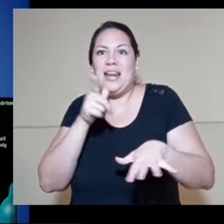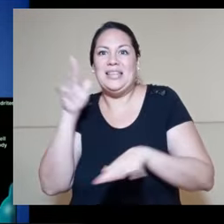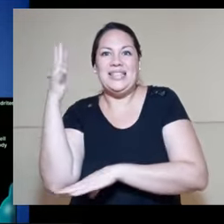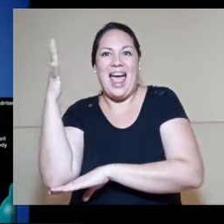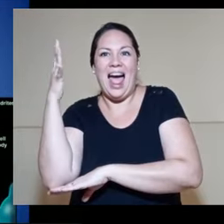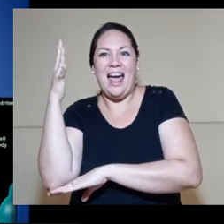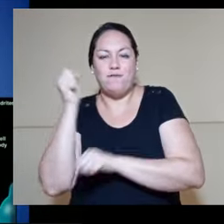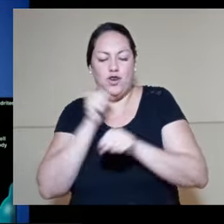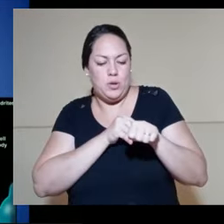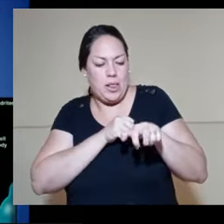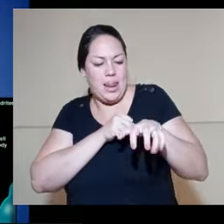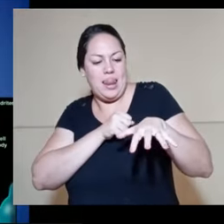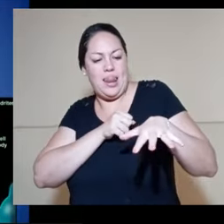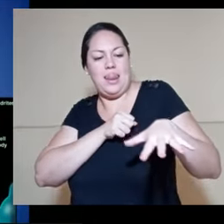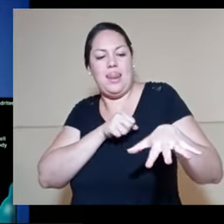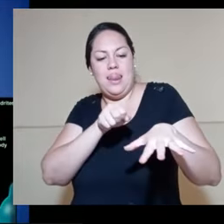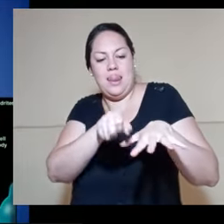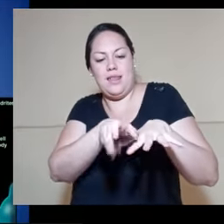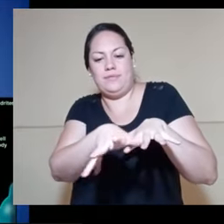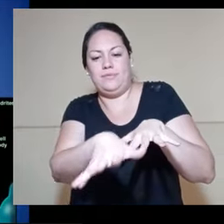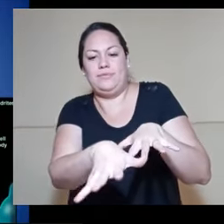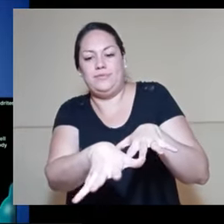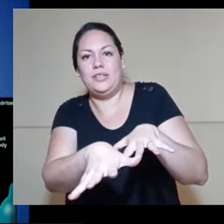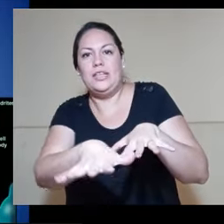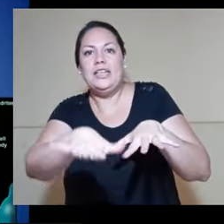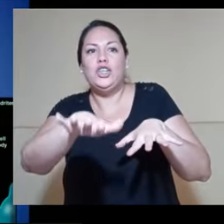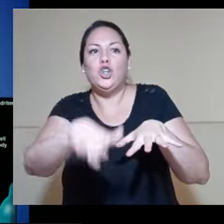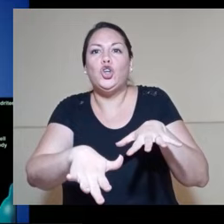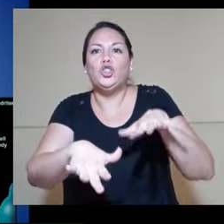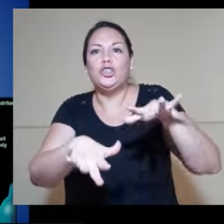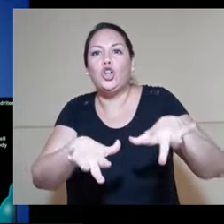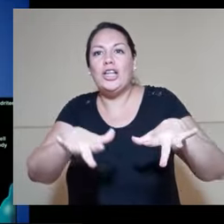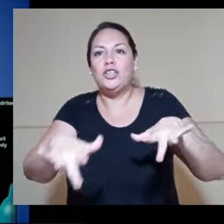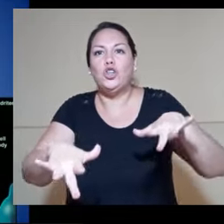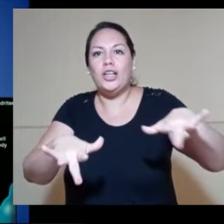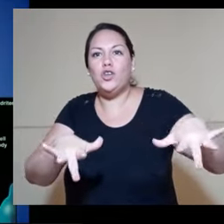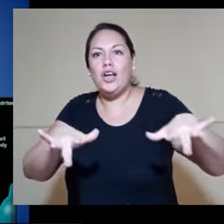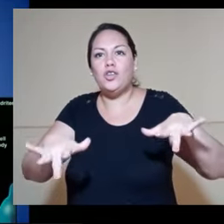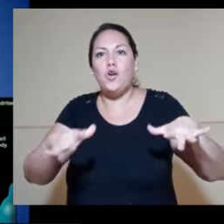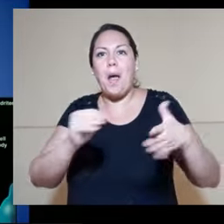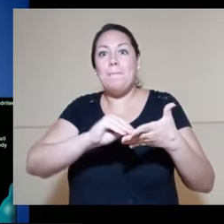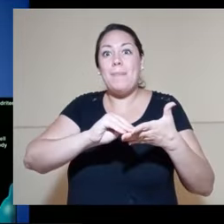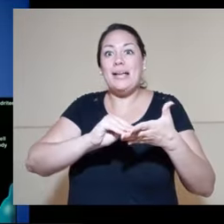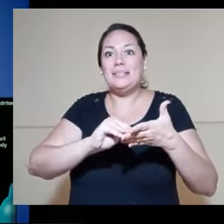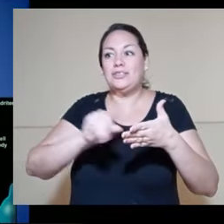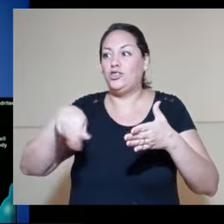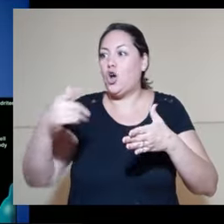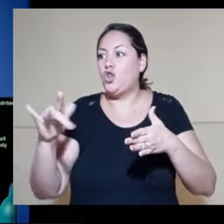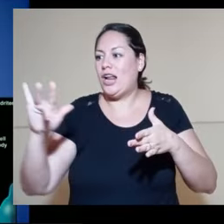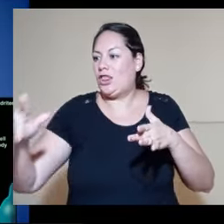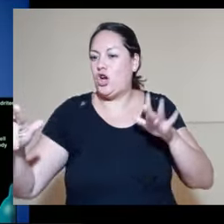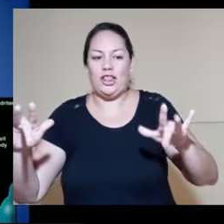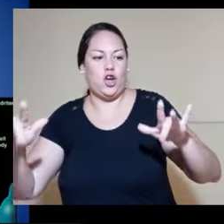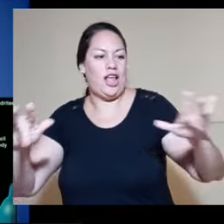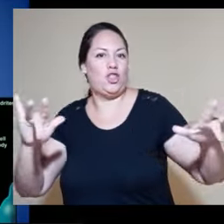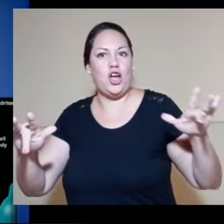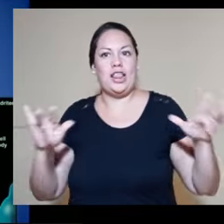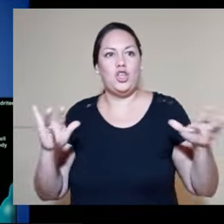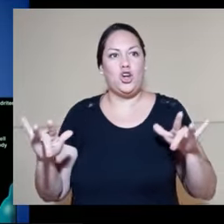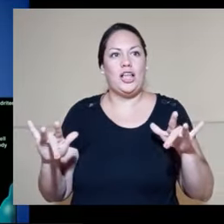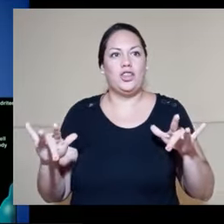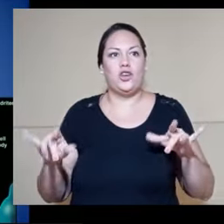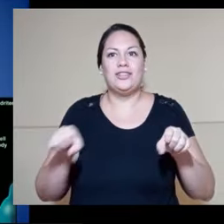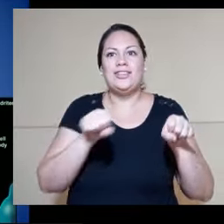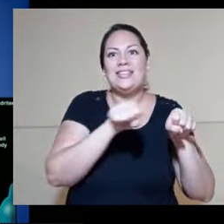En cambio, de esta manera, fíjense, con todas estas arborizaciones o prolongaciones, puede tomar contacto con las arborizaciones de